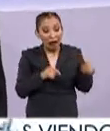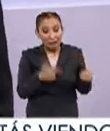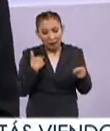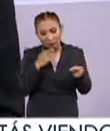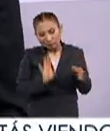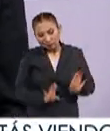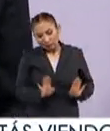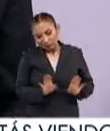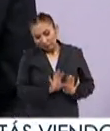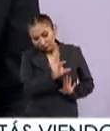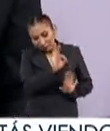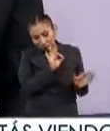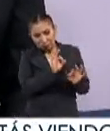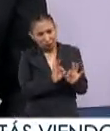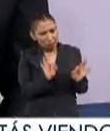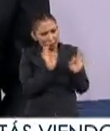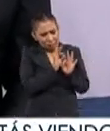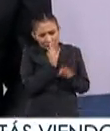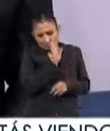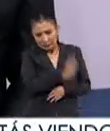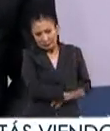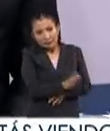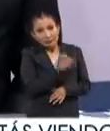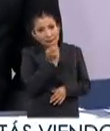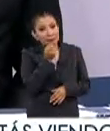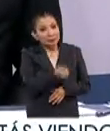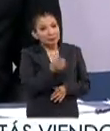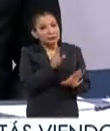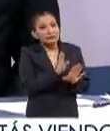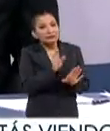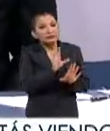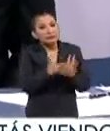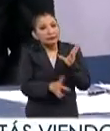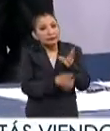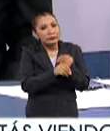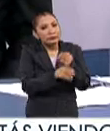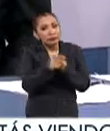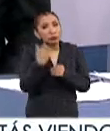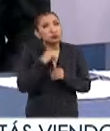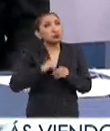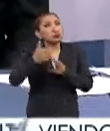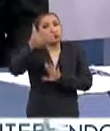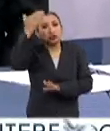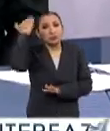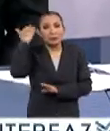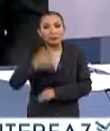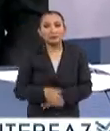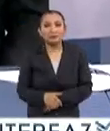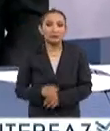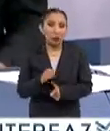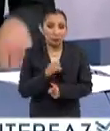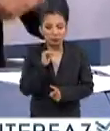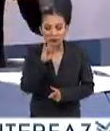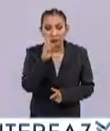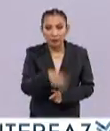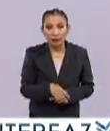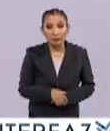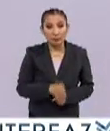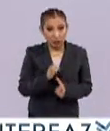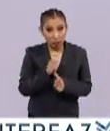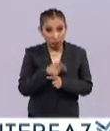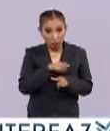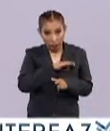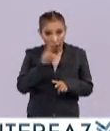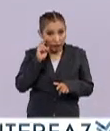una característica fundamental y que es ser una especie de sumum de su época en su materia. Entonces sí, efectivamente. Entonces lo